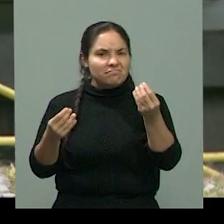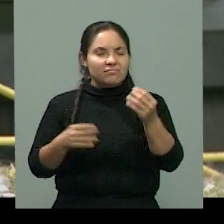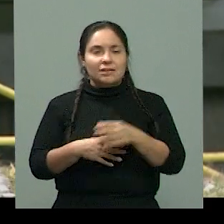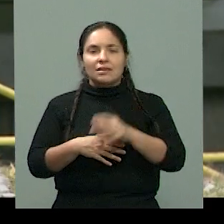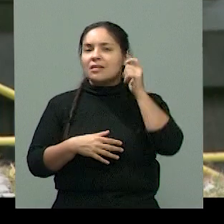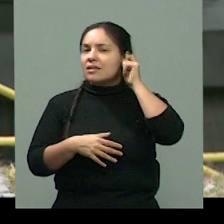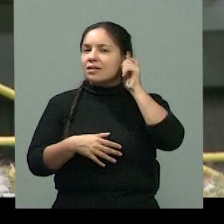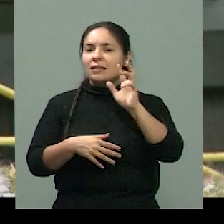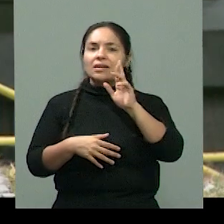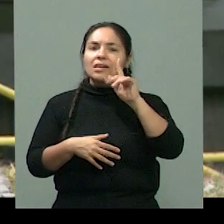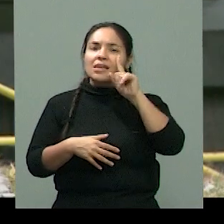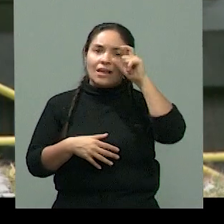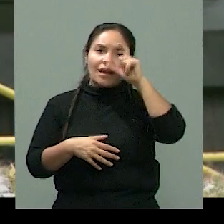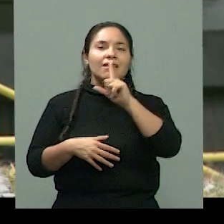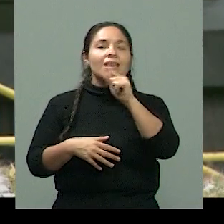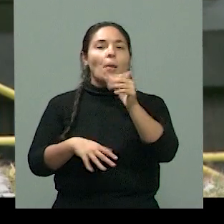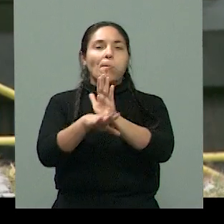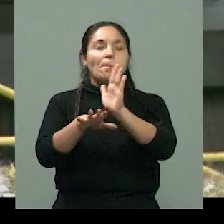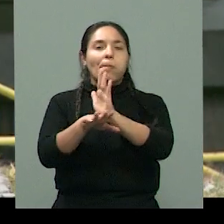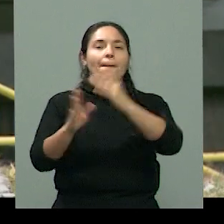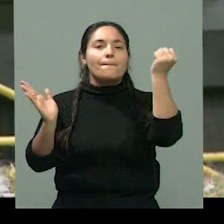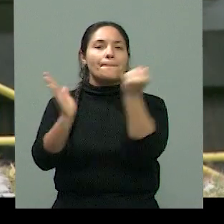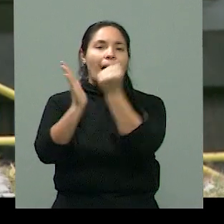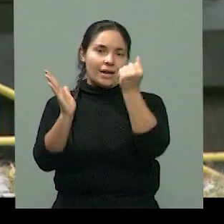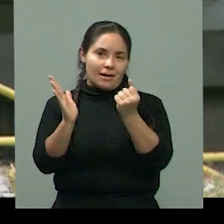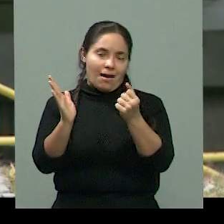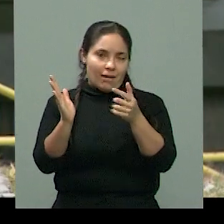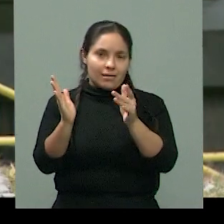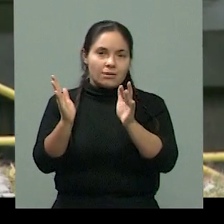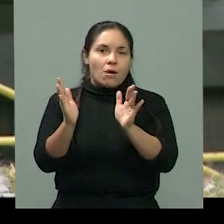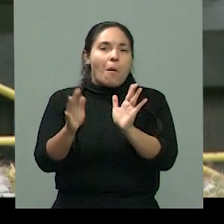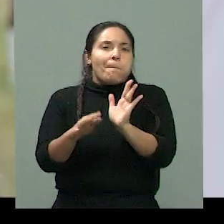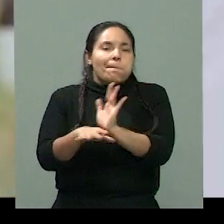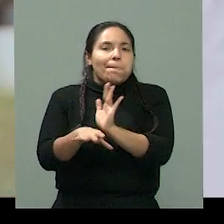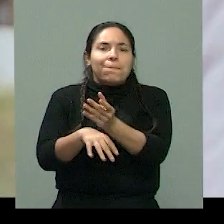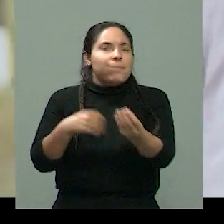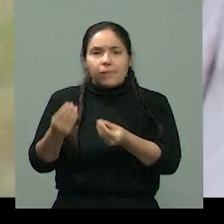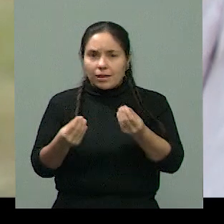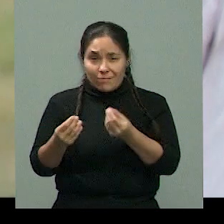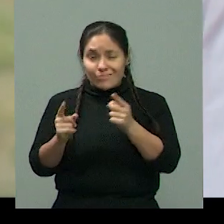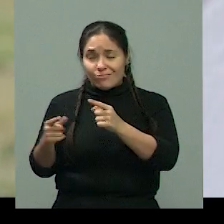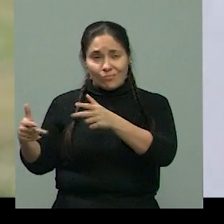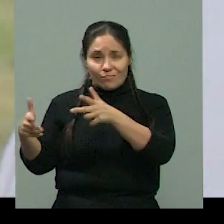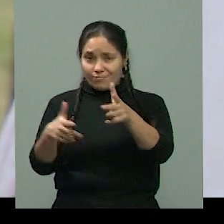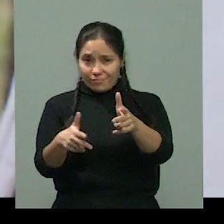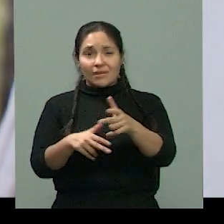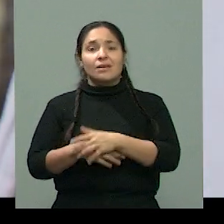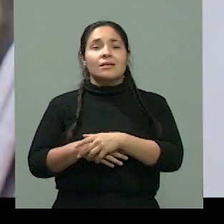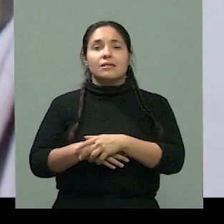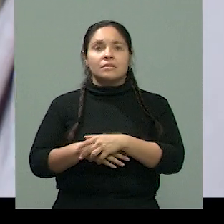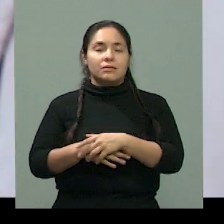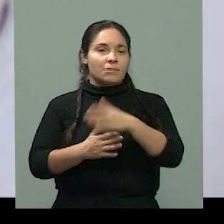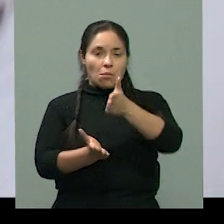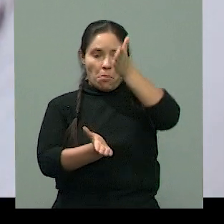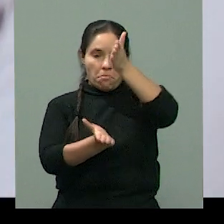¿no? Un símbolo que intenta representar eso que vos decís muy bien, que está en el